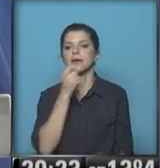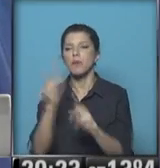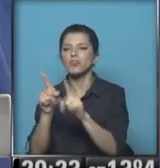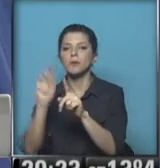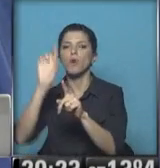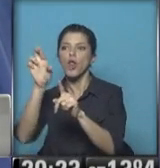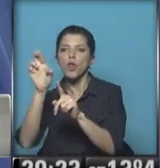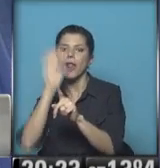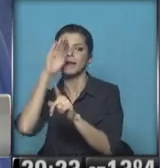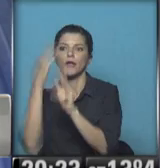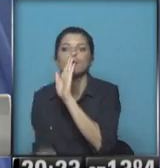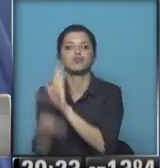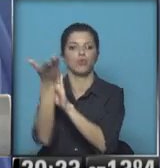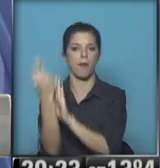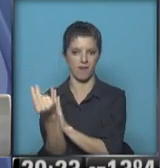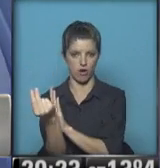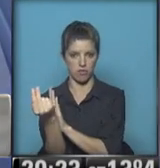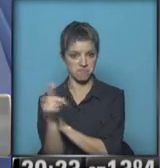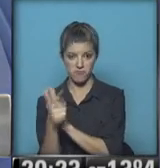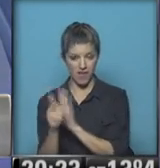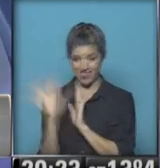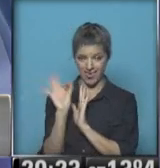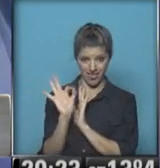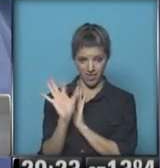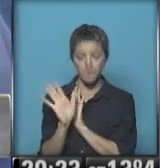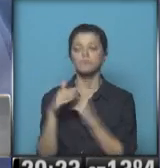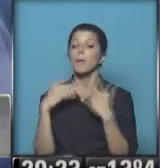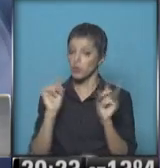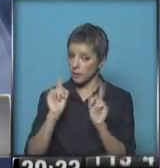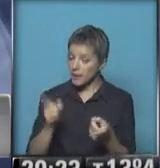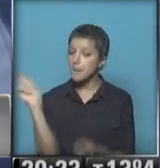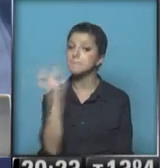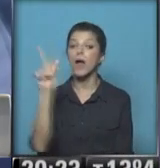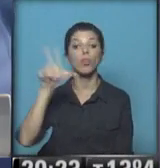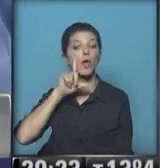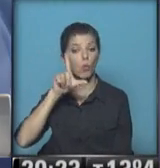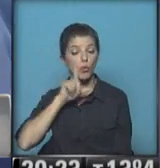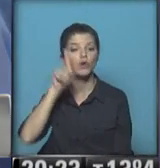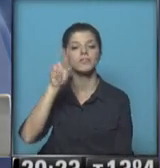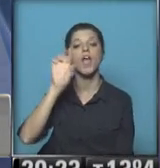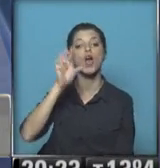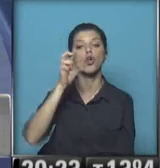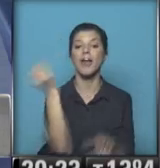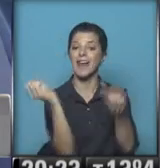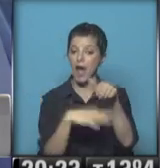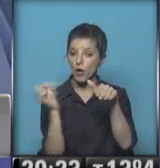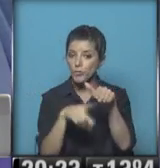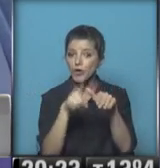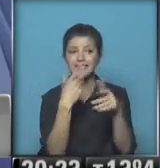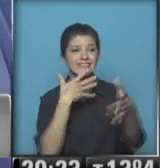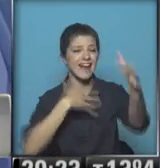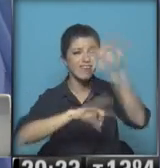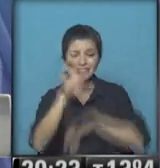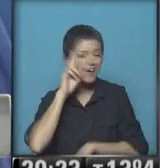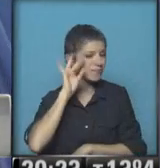dólar o lo incluso en julio se vendieron el dólar ahorro un monto récord casi